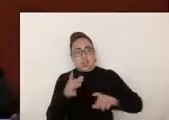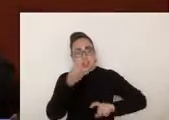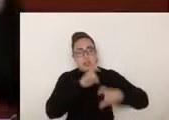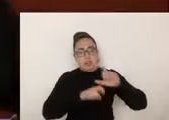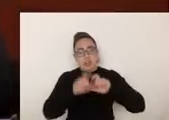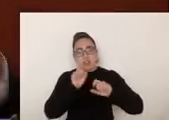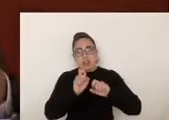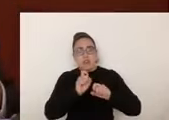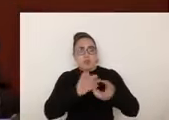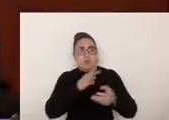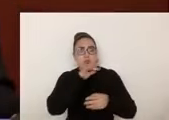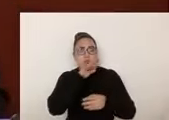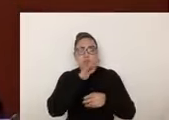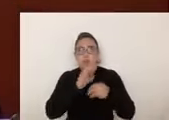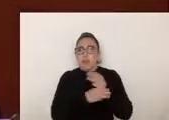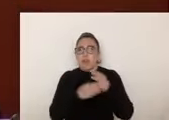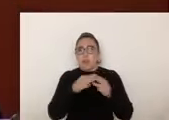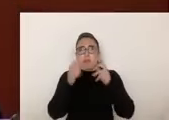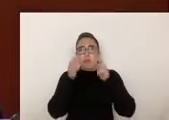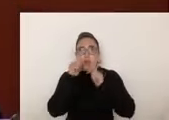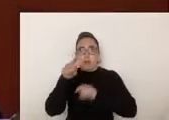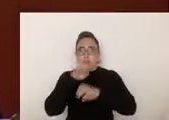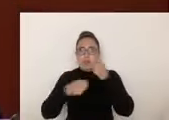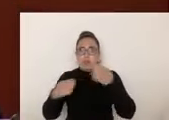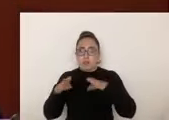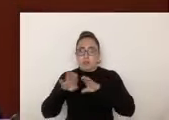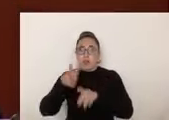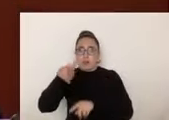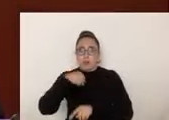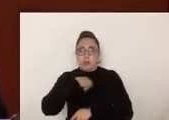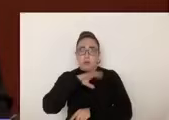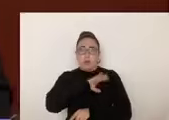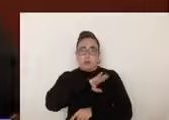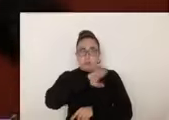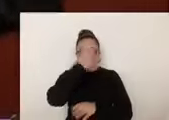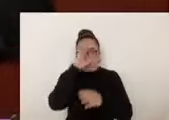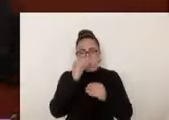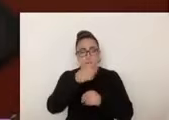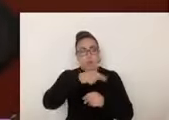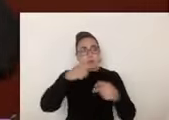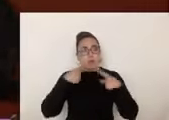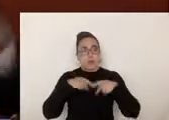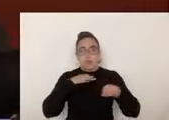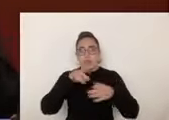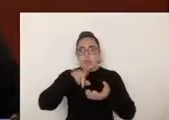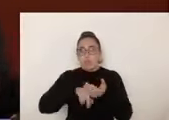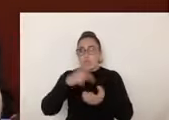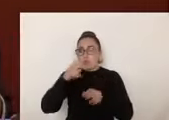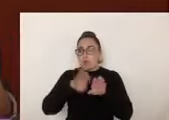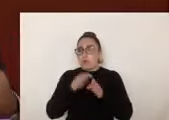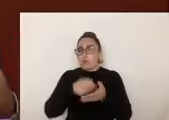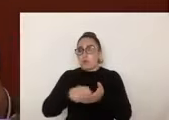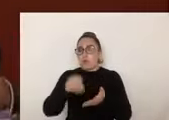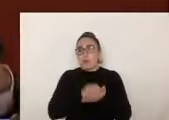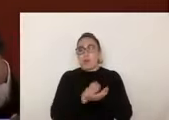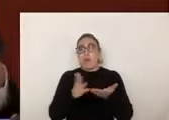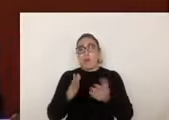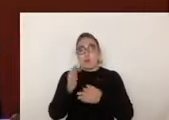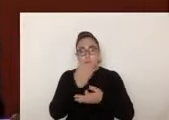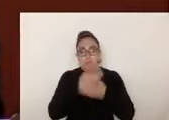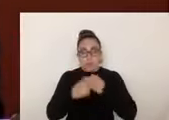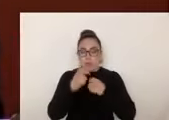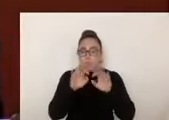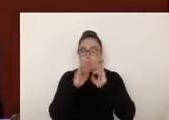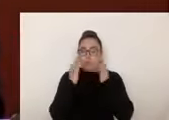conforme a la ley, tendría que cerrar la empresa y yo quiero mucho a mis operarias y a mis operarios, ¿no? Eso es una lealtad superior. Todas estas estrategias de neutralización se